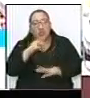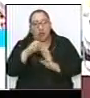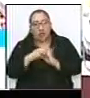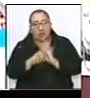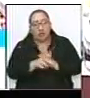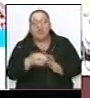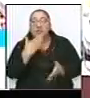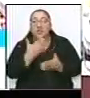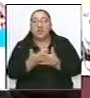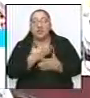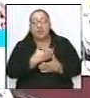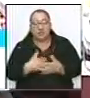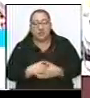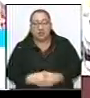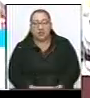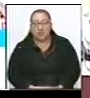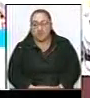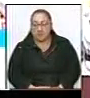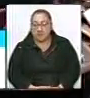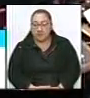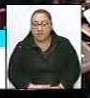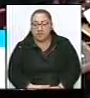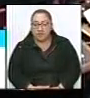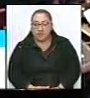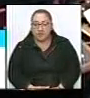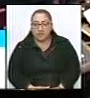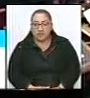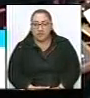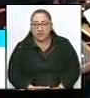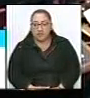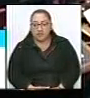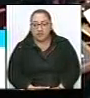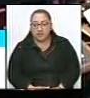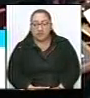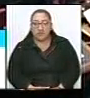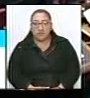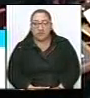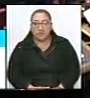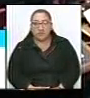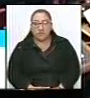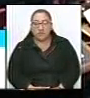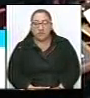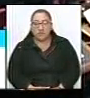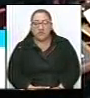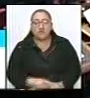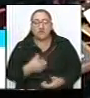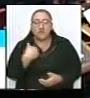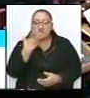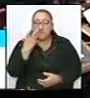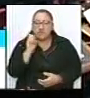Presidente. Muchas gracias, Víctor Andrés. Congresista García Belaúnde. Yo quisiera hacer